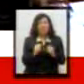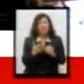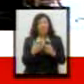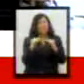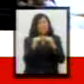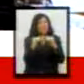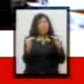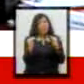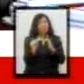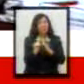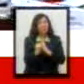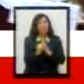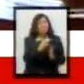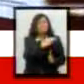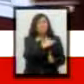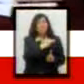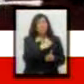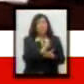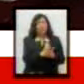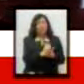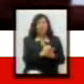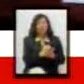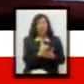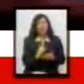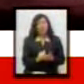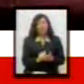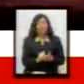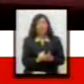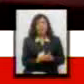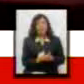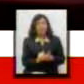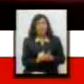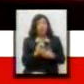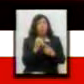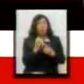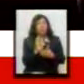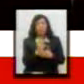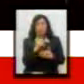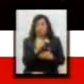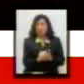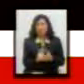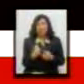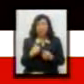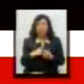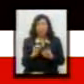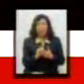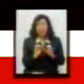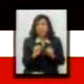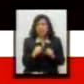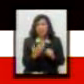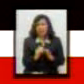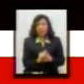lineamiento en el Ministerio de Educación de curso de educación sexual integral que existe